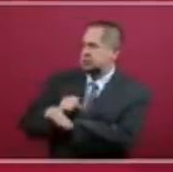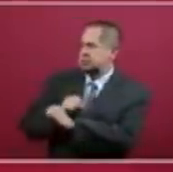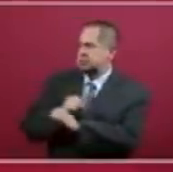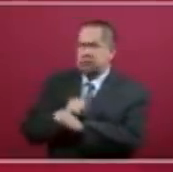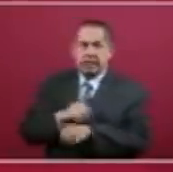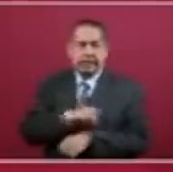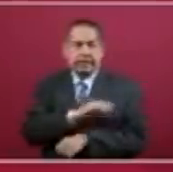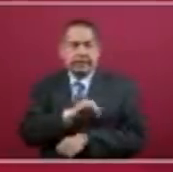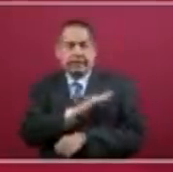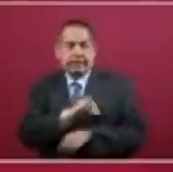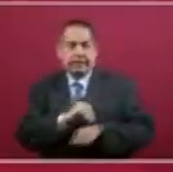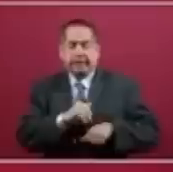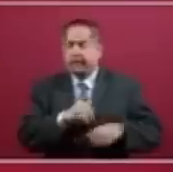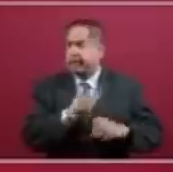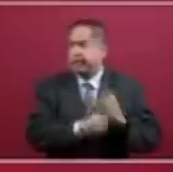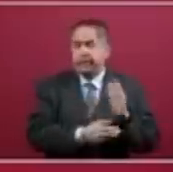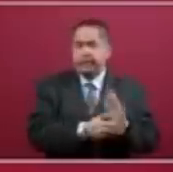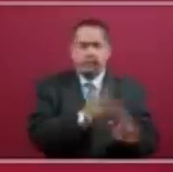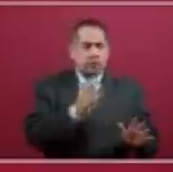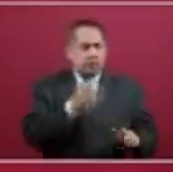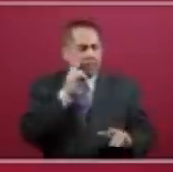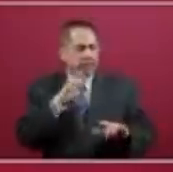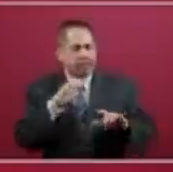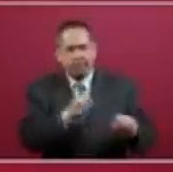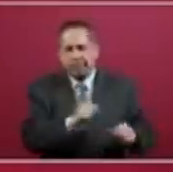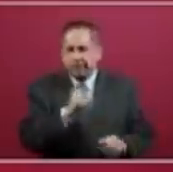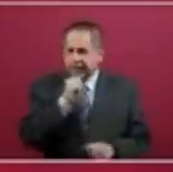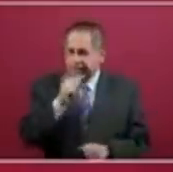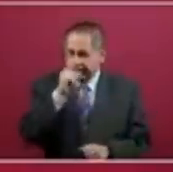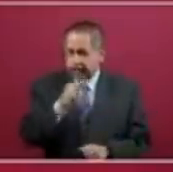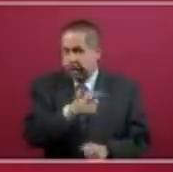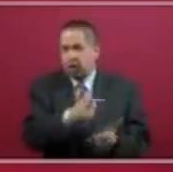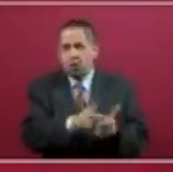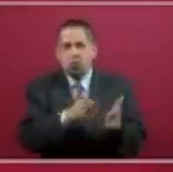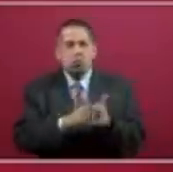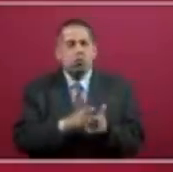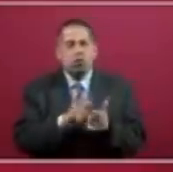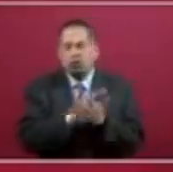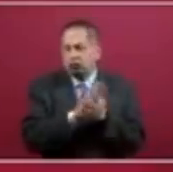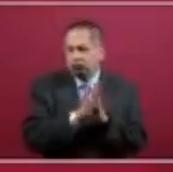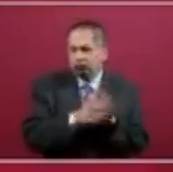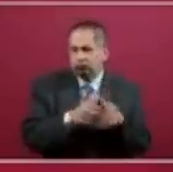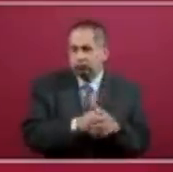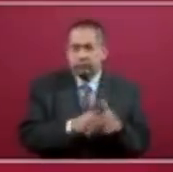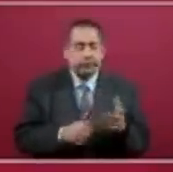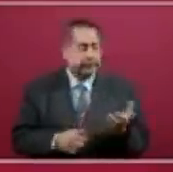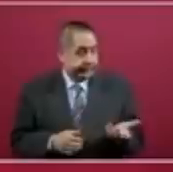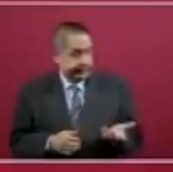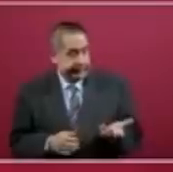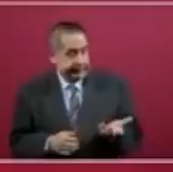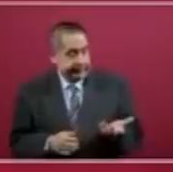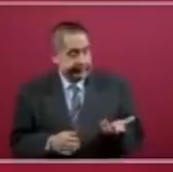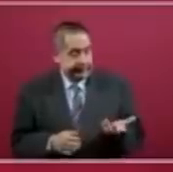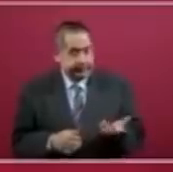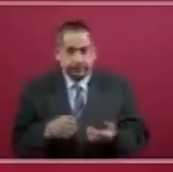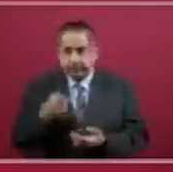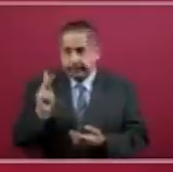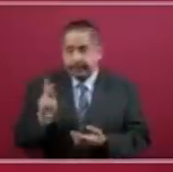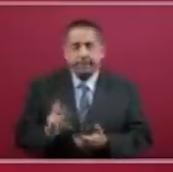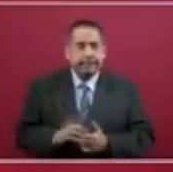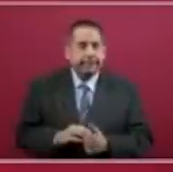los integrantes de una banda. Sin embargo,